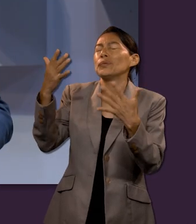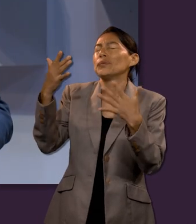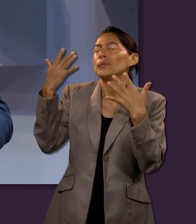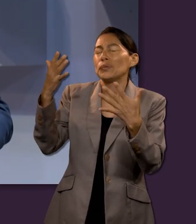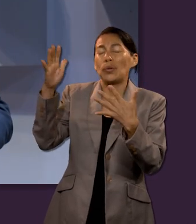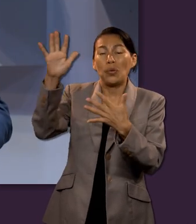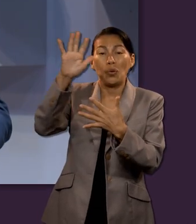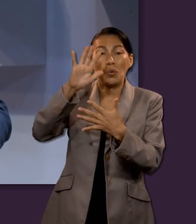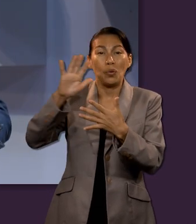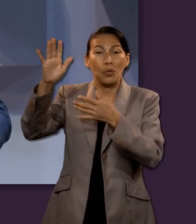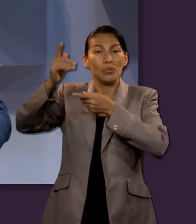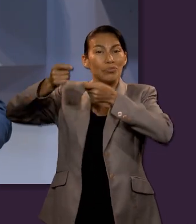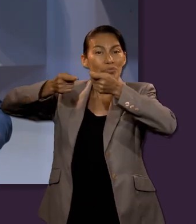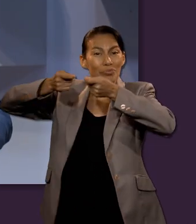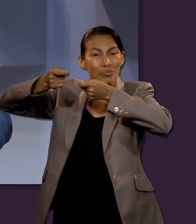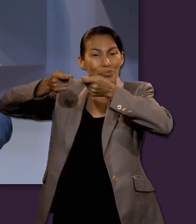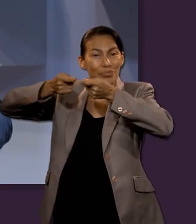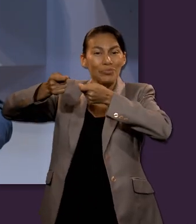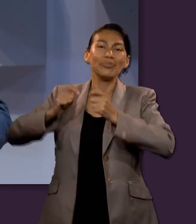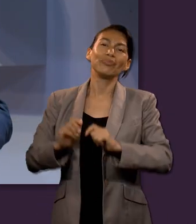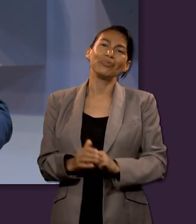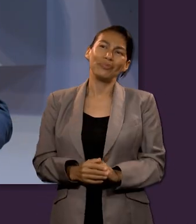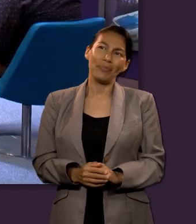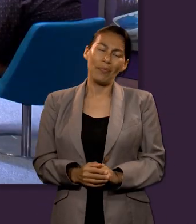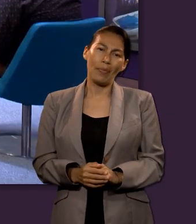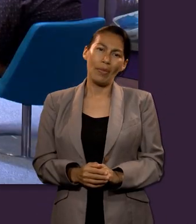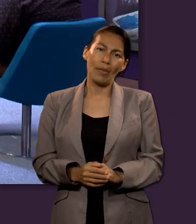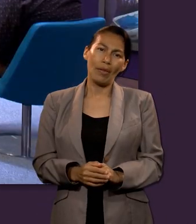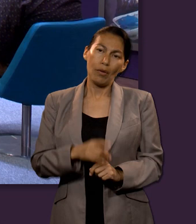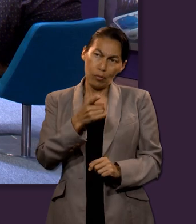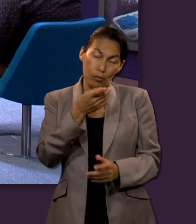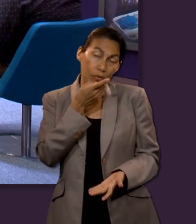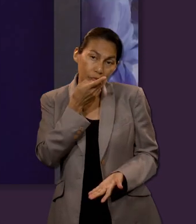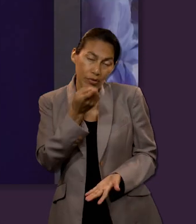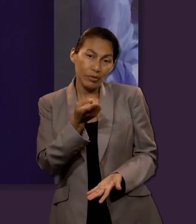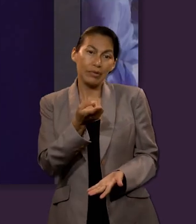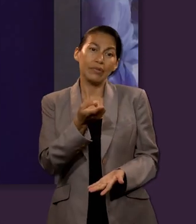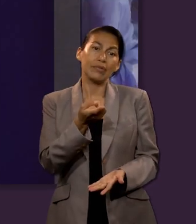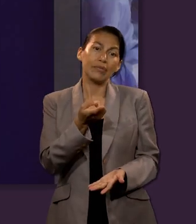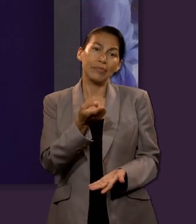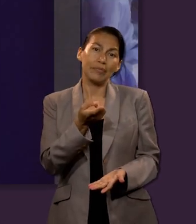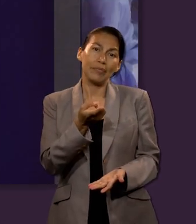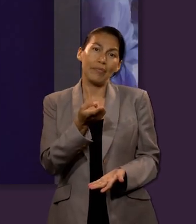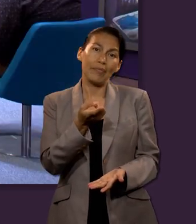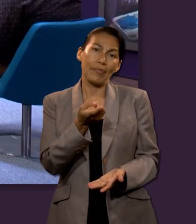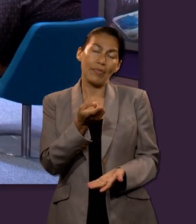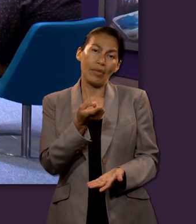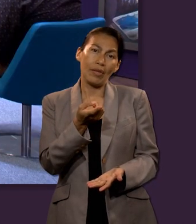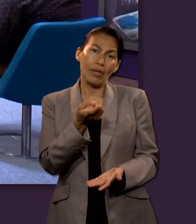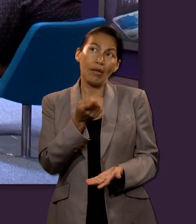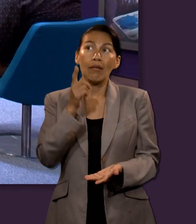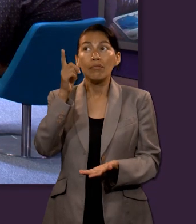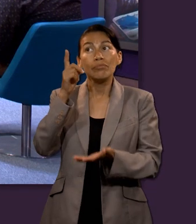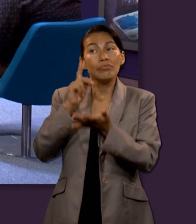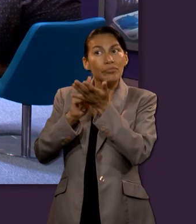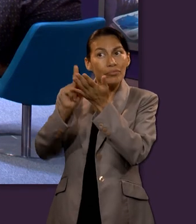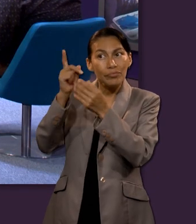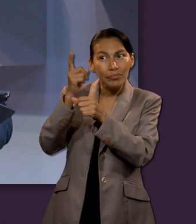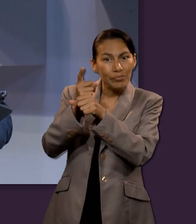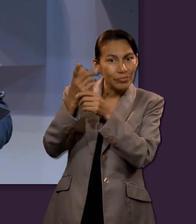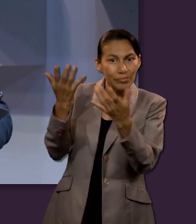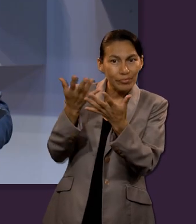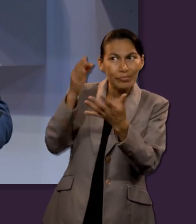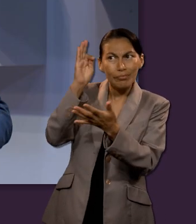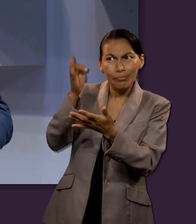quién tiene todo en sus manos por eso mencionaste no este hacer superar su voluntad